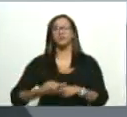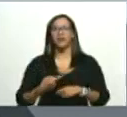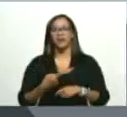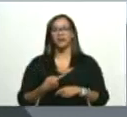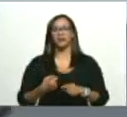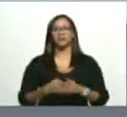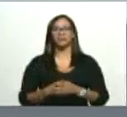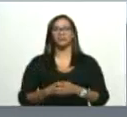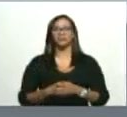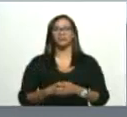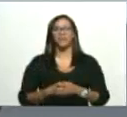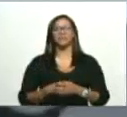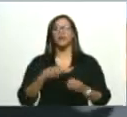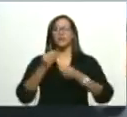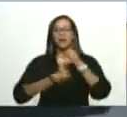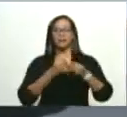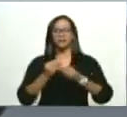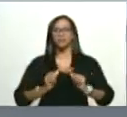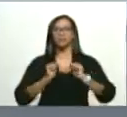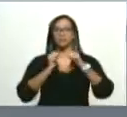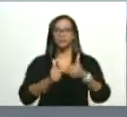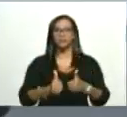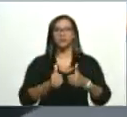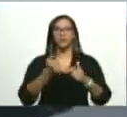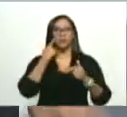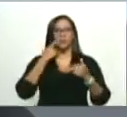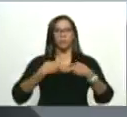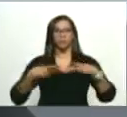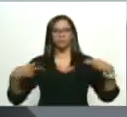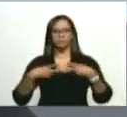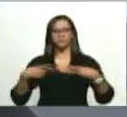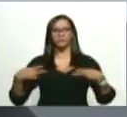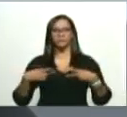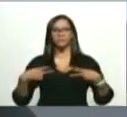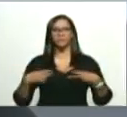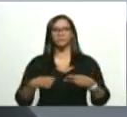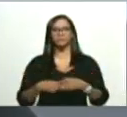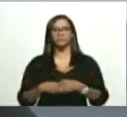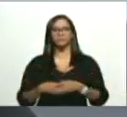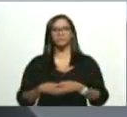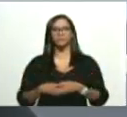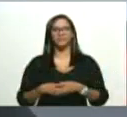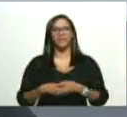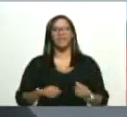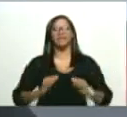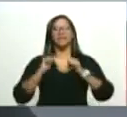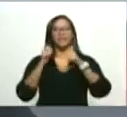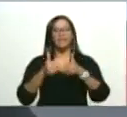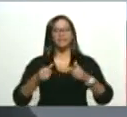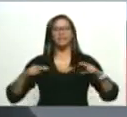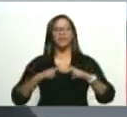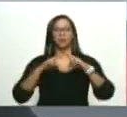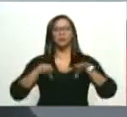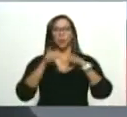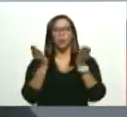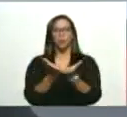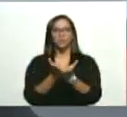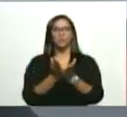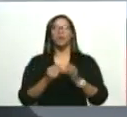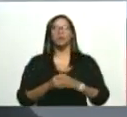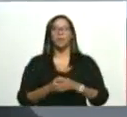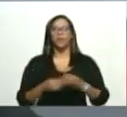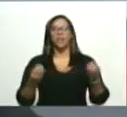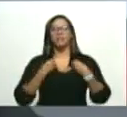no se enteraron, se va a iniciar, y de hecho podemos colocar el destacado aquí abajo, el inicio del Encuentro Mundial por la Vigencia del